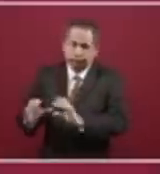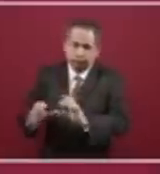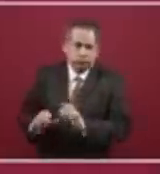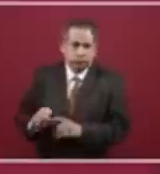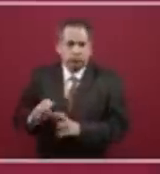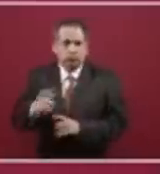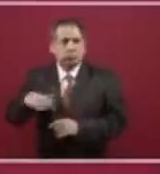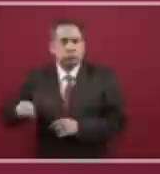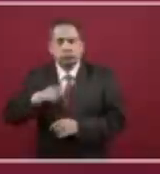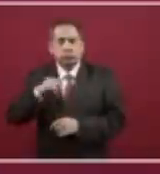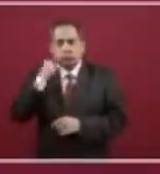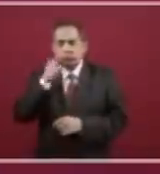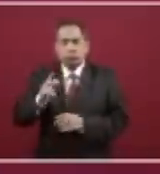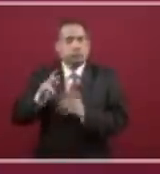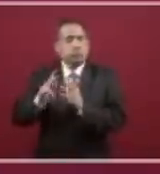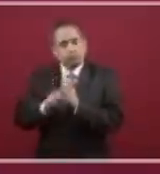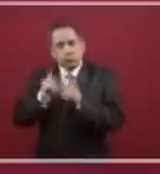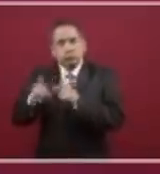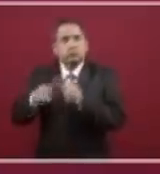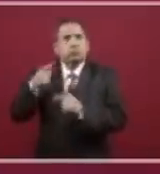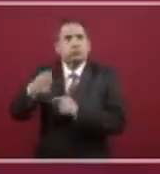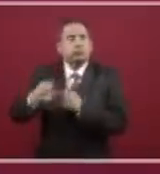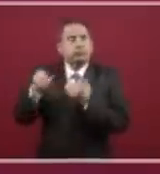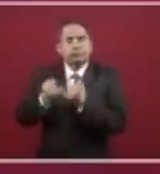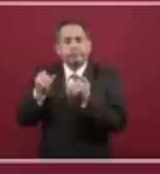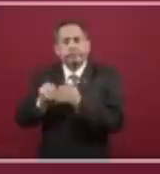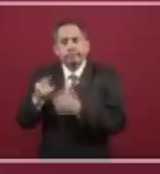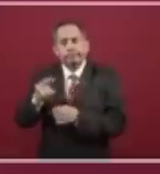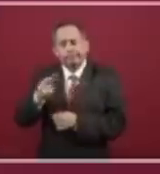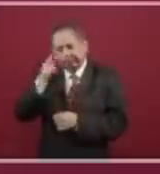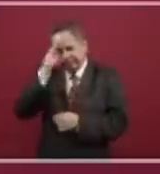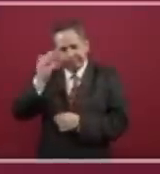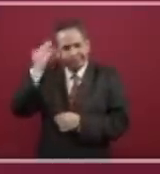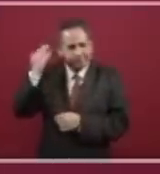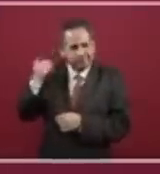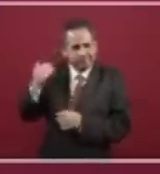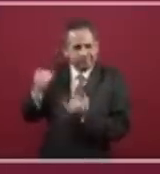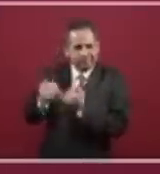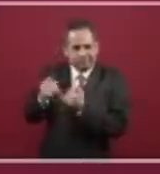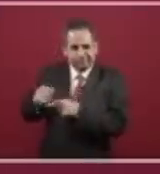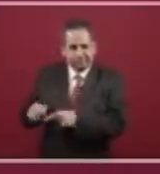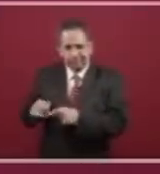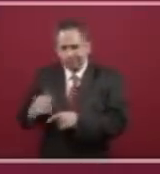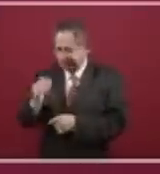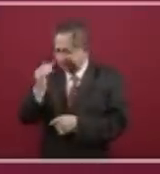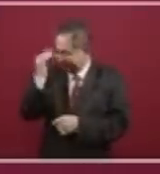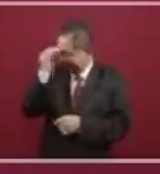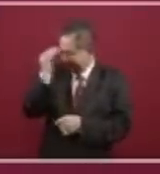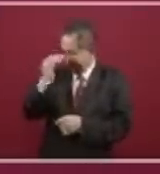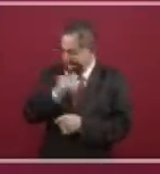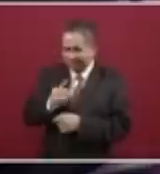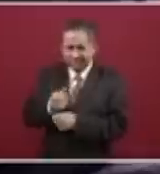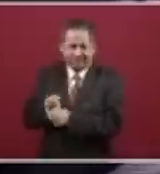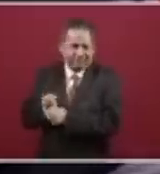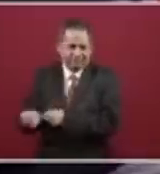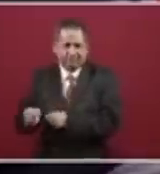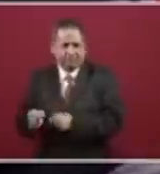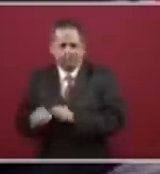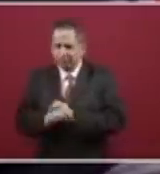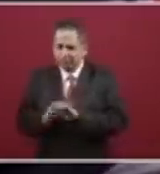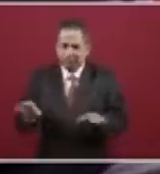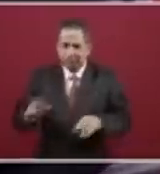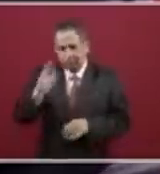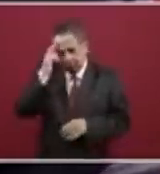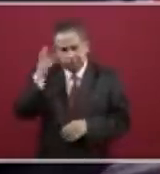que se repitan escenas de horror como la